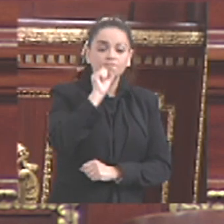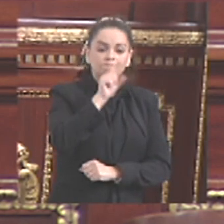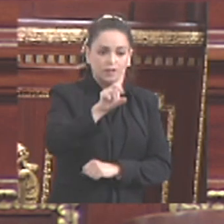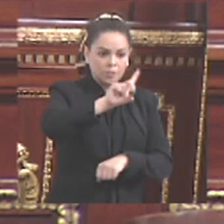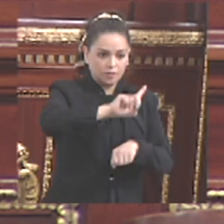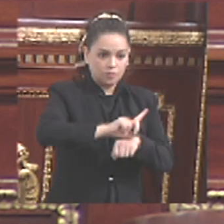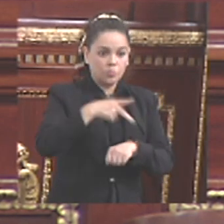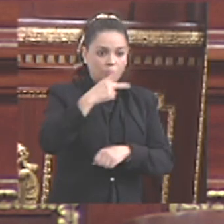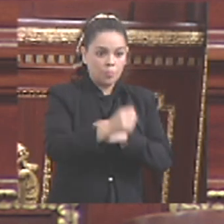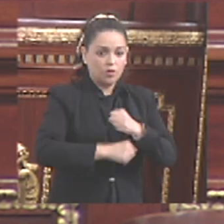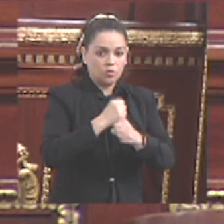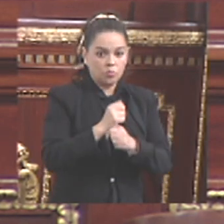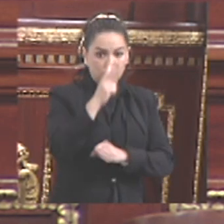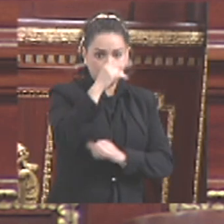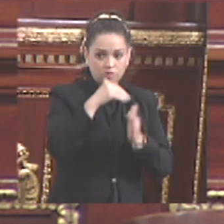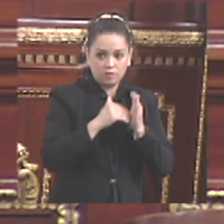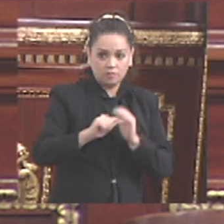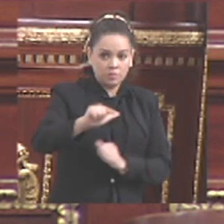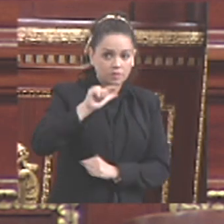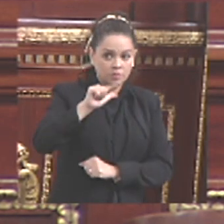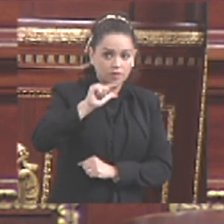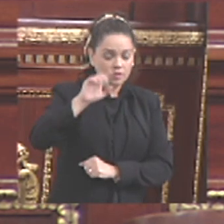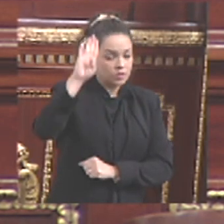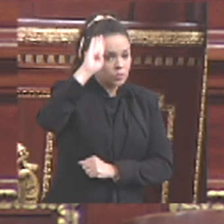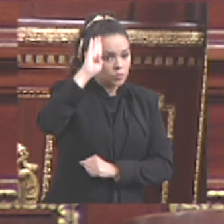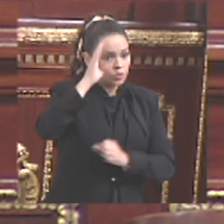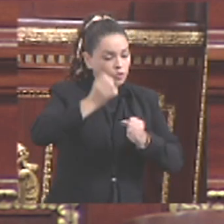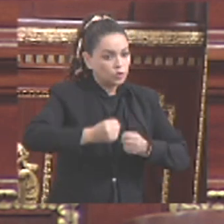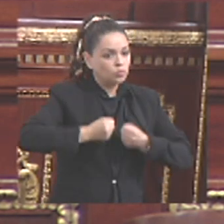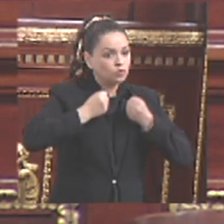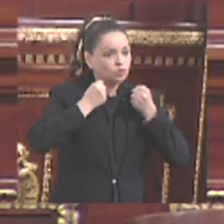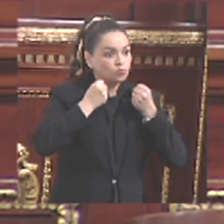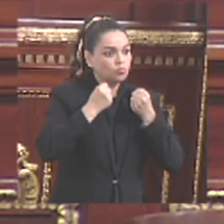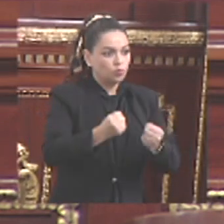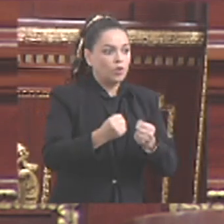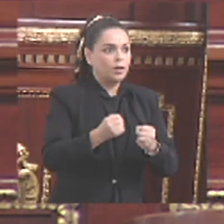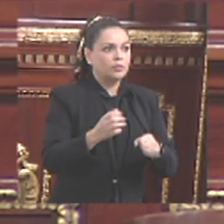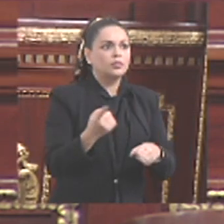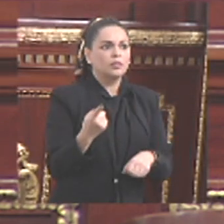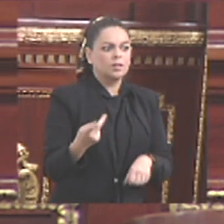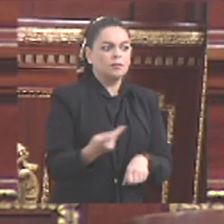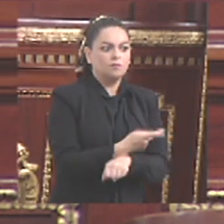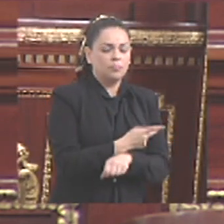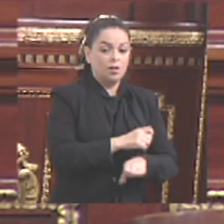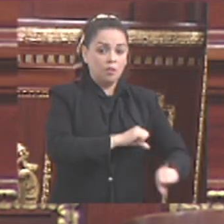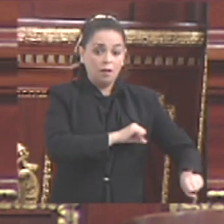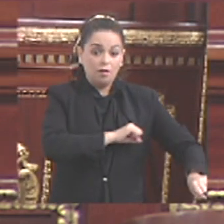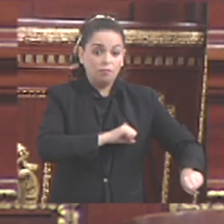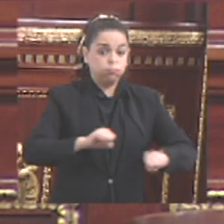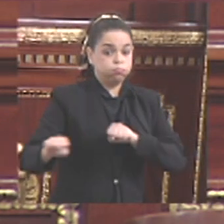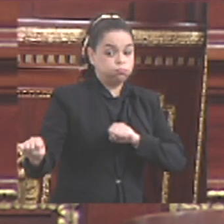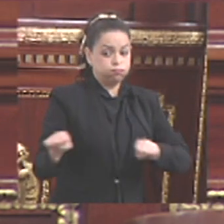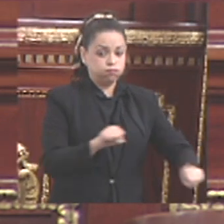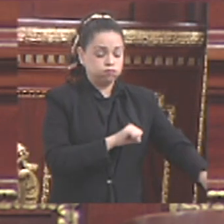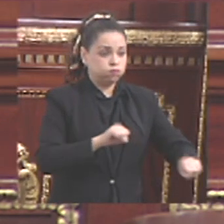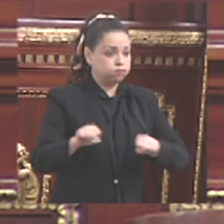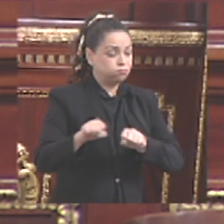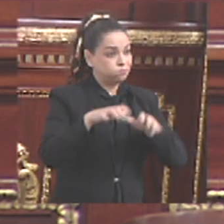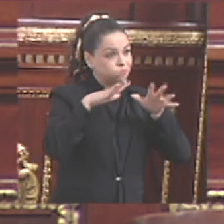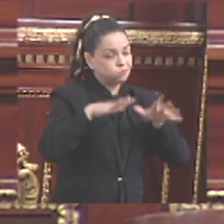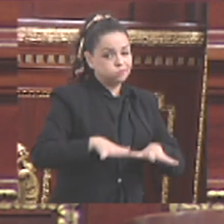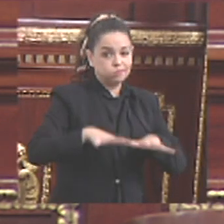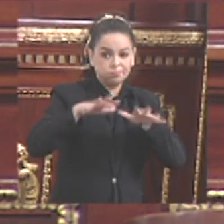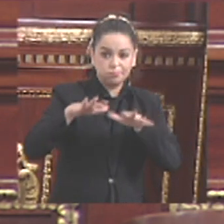Estos trágicos eventos que no solo sacudieron nuestros cimientos físicos, sino que también pusieron a prueba nuestra fuerza,